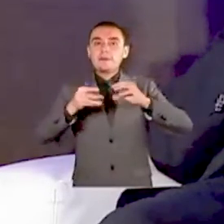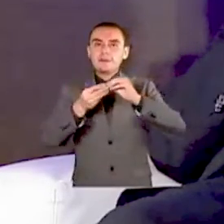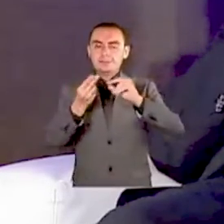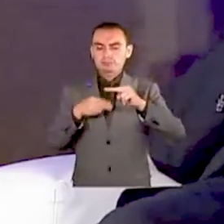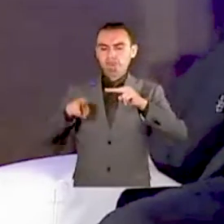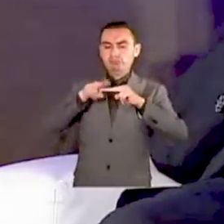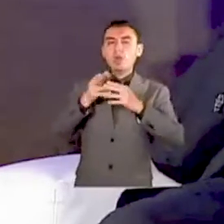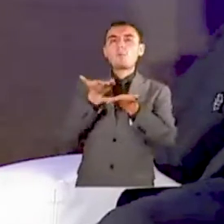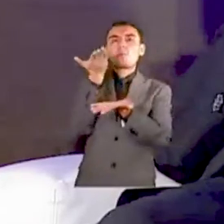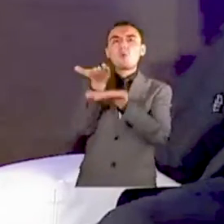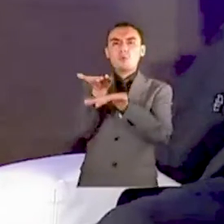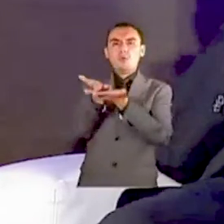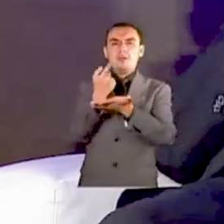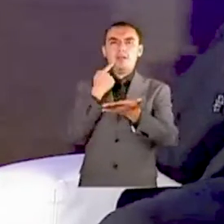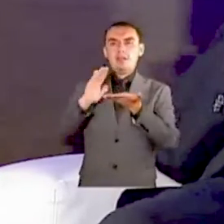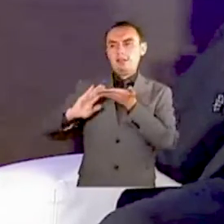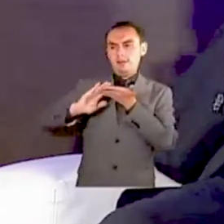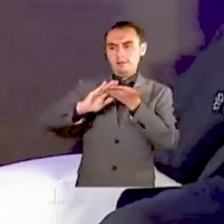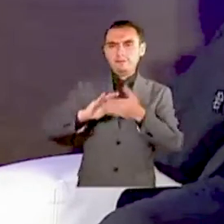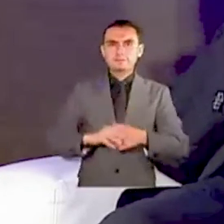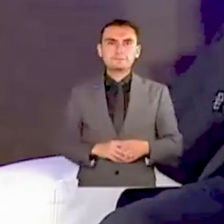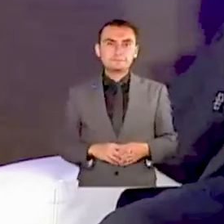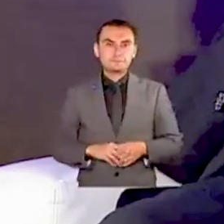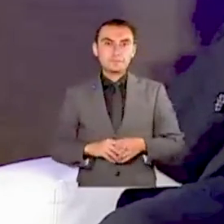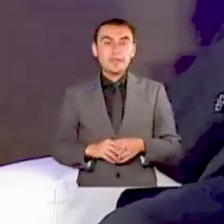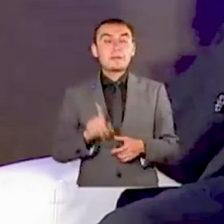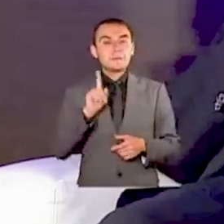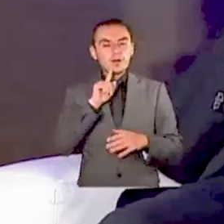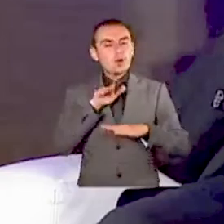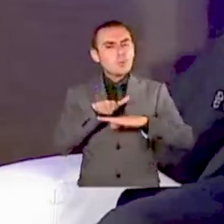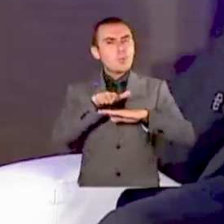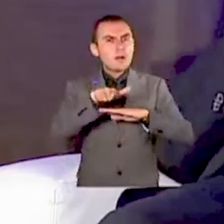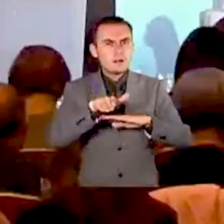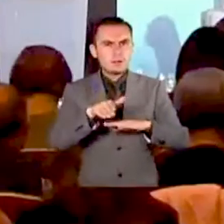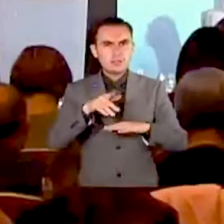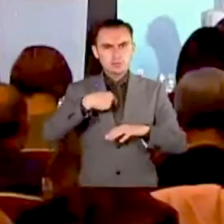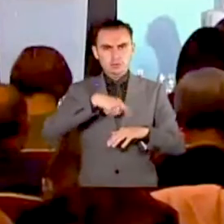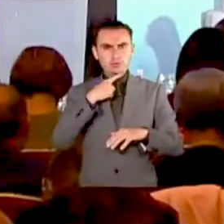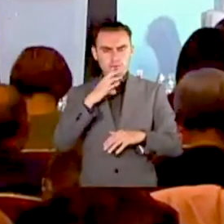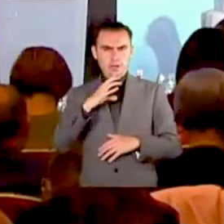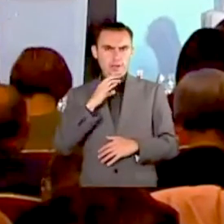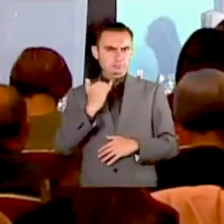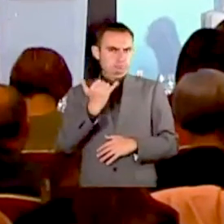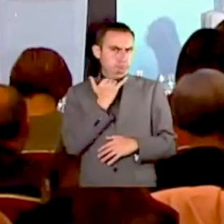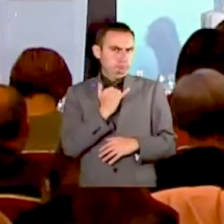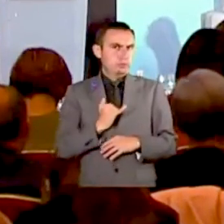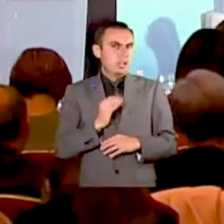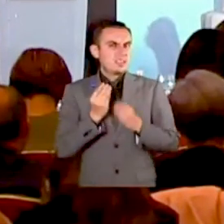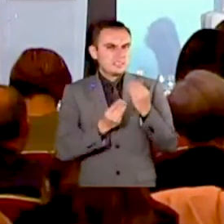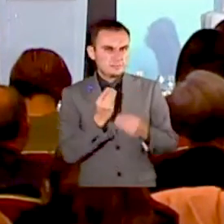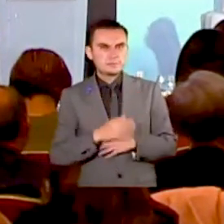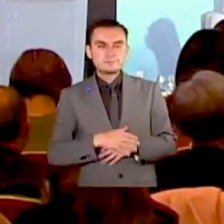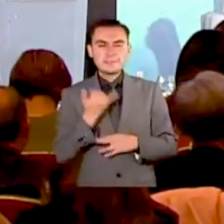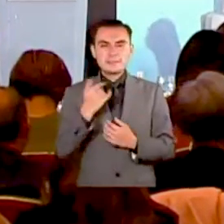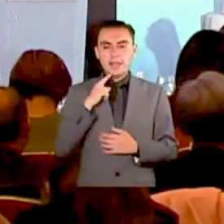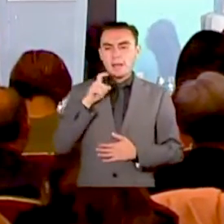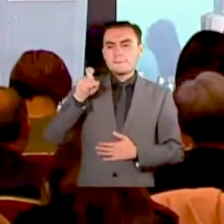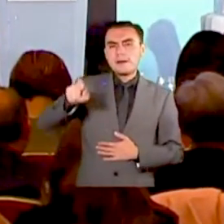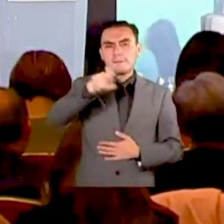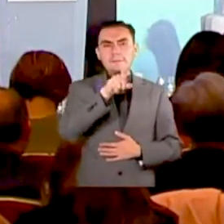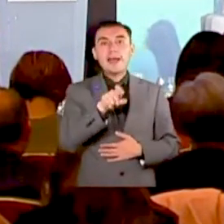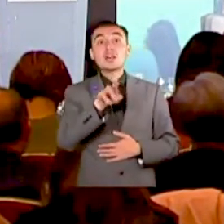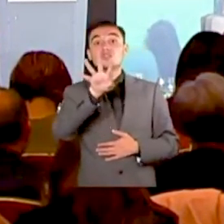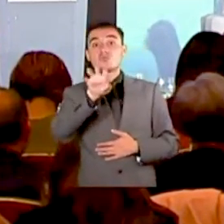restaurativas. Pero vamos un poco más allá y es un poco el trabajo en territorio que ha caracterizado a la administración y es el hecho de haber estado en 9